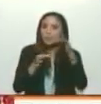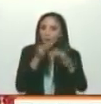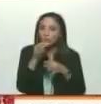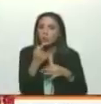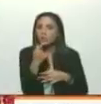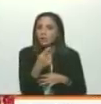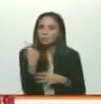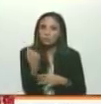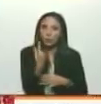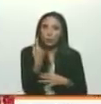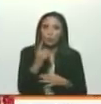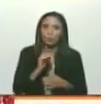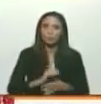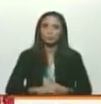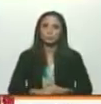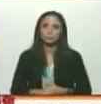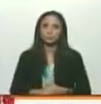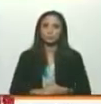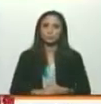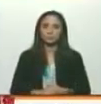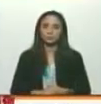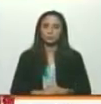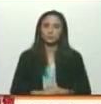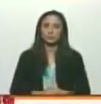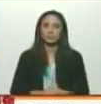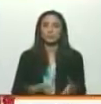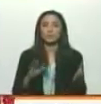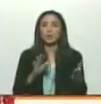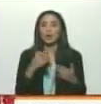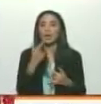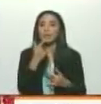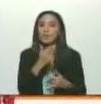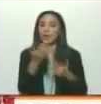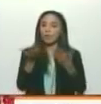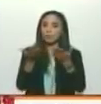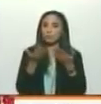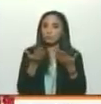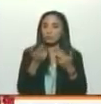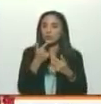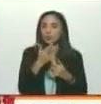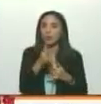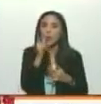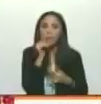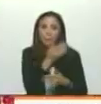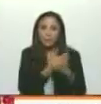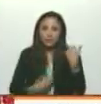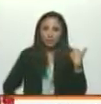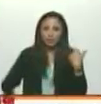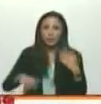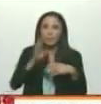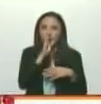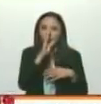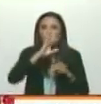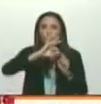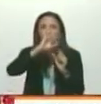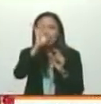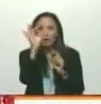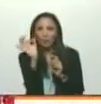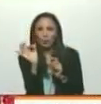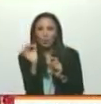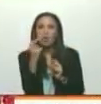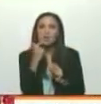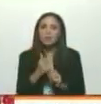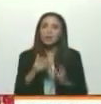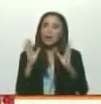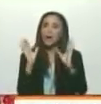no estará ese material. Ese señor nos pasó una oferta para comprar las acciones